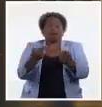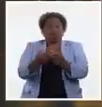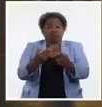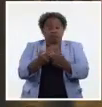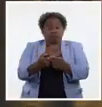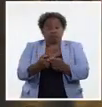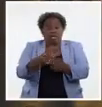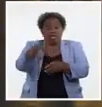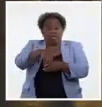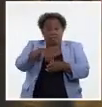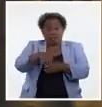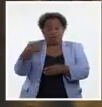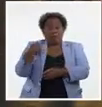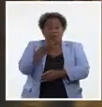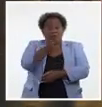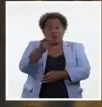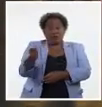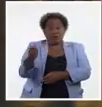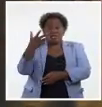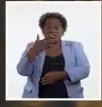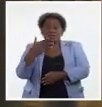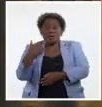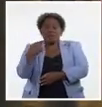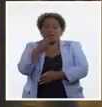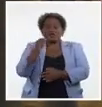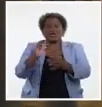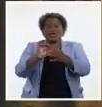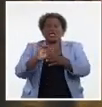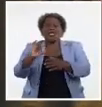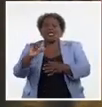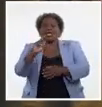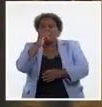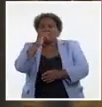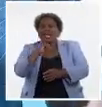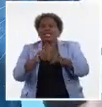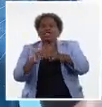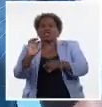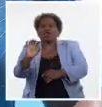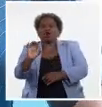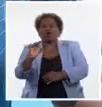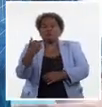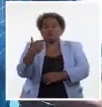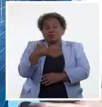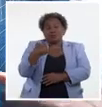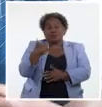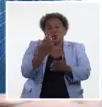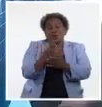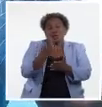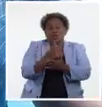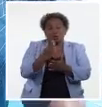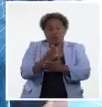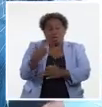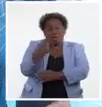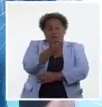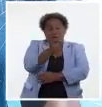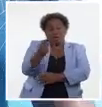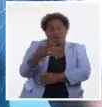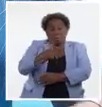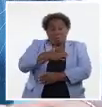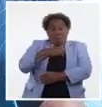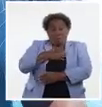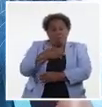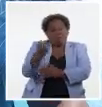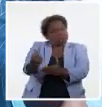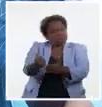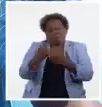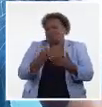que dentro del claustro de profesores estuviera el profesor Gilberto Herrera. El haber estudiado con él me ayudó inconmensurablemente, porque él